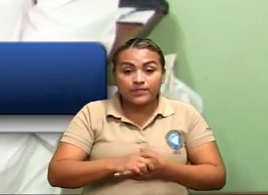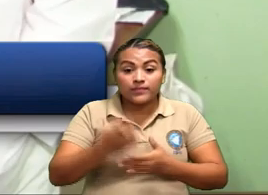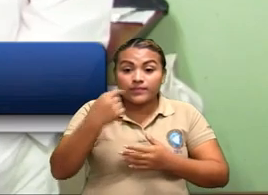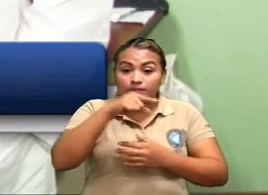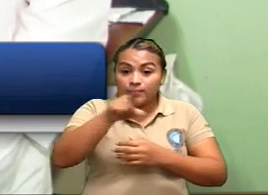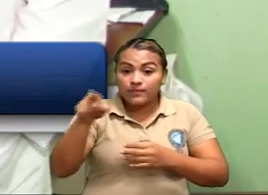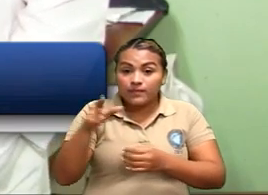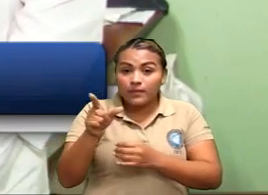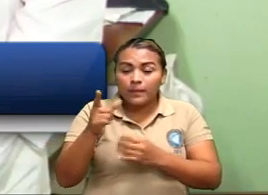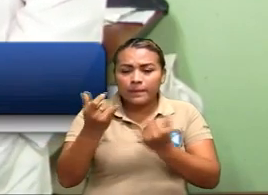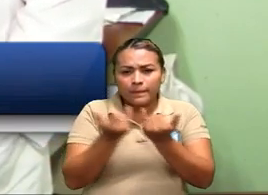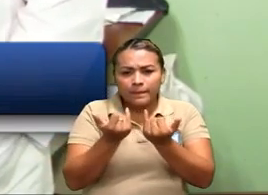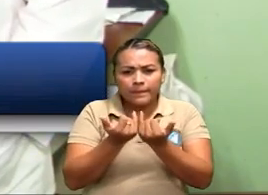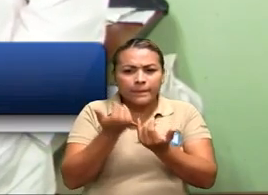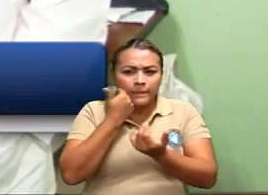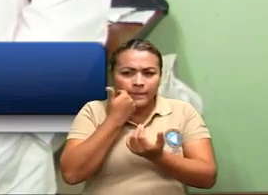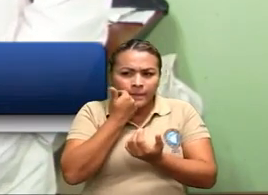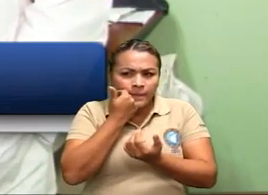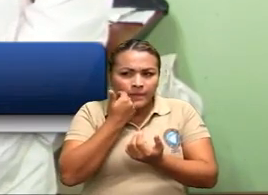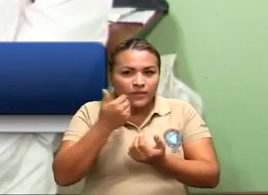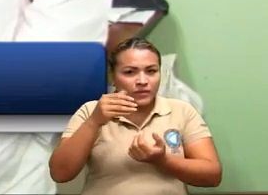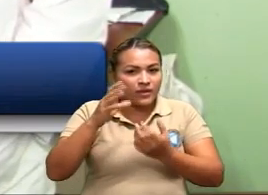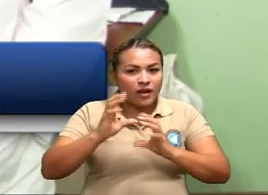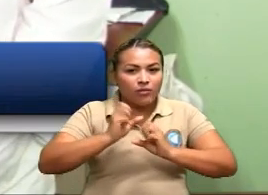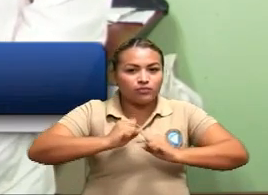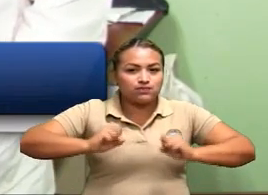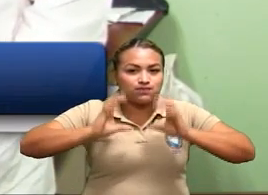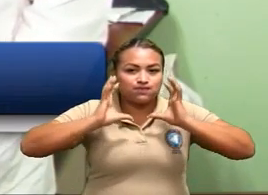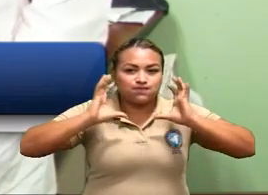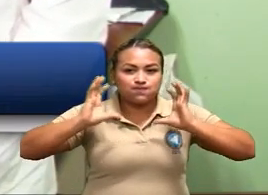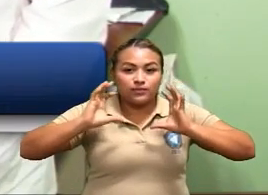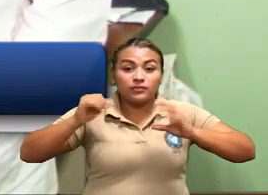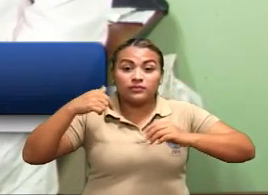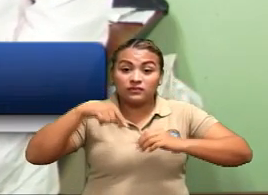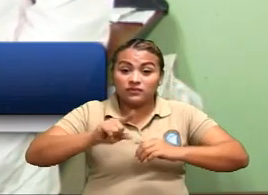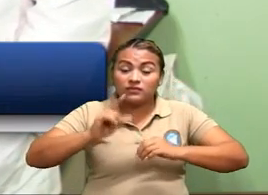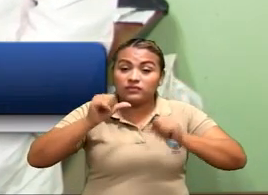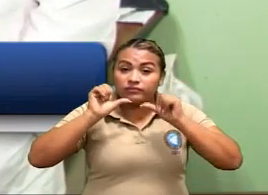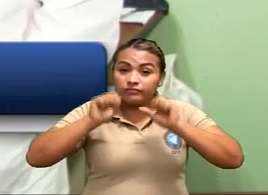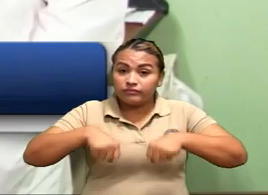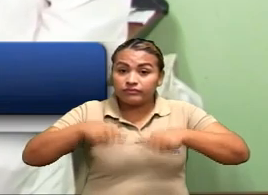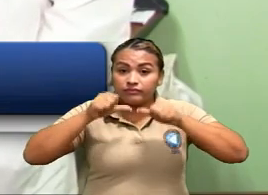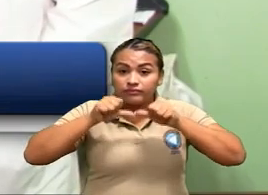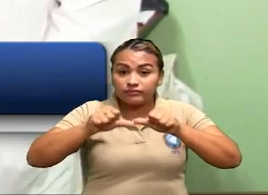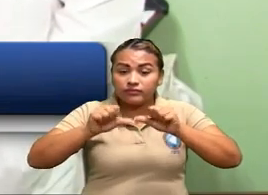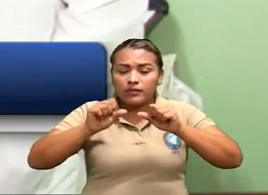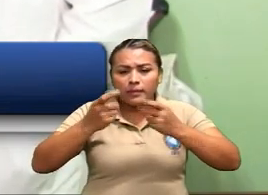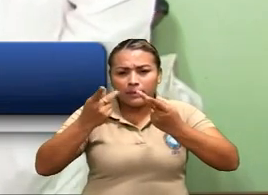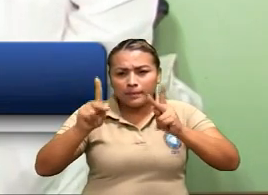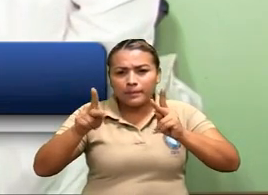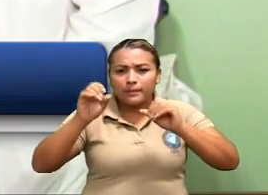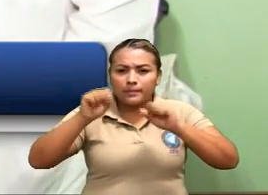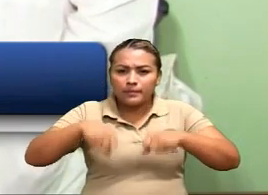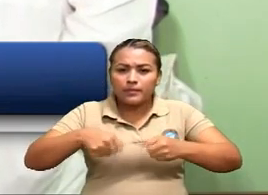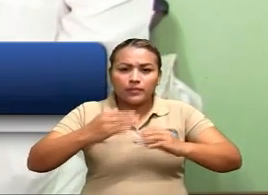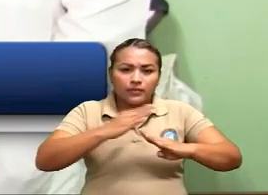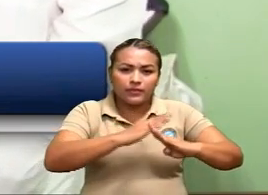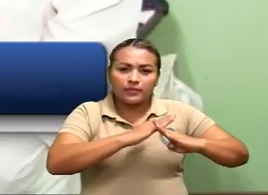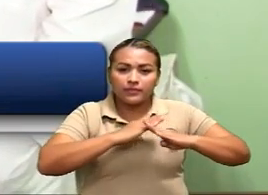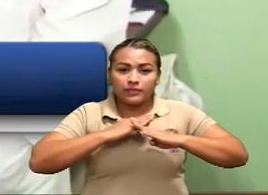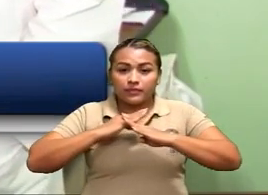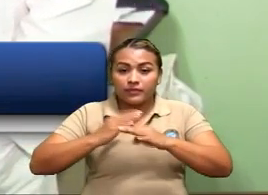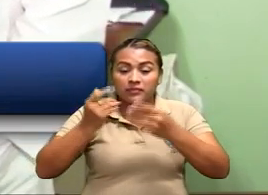no toman como enfermedad la obesidad. Okay. Y la obesidad es una enfermedad crónica, aunque se puede prevenir, pero ellos no